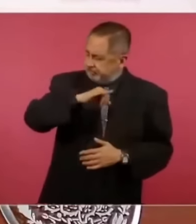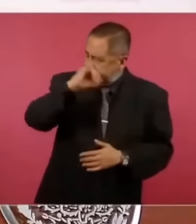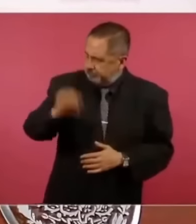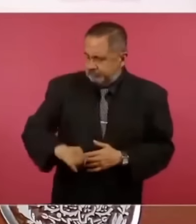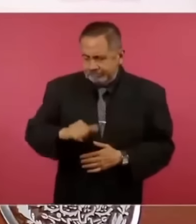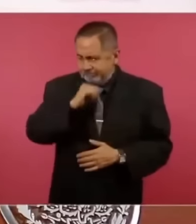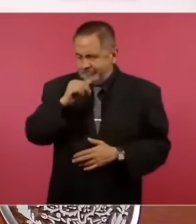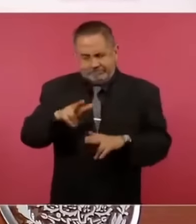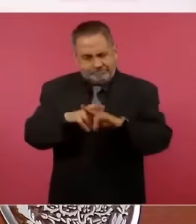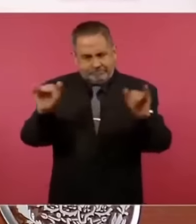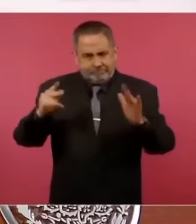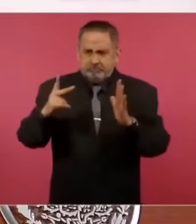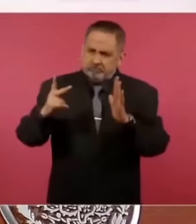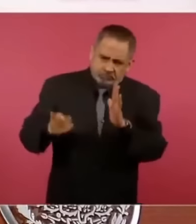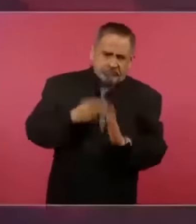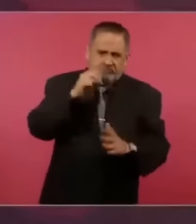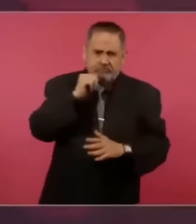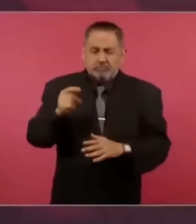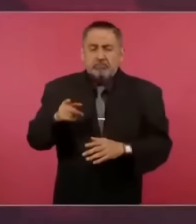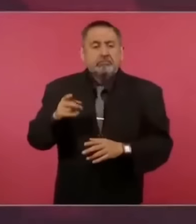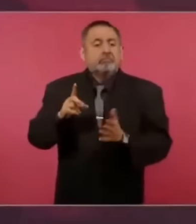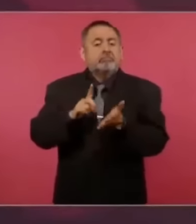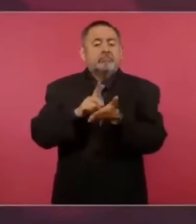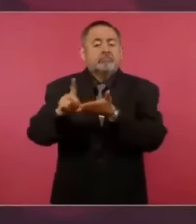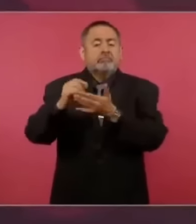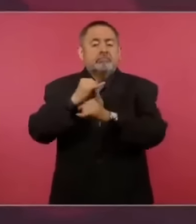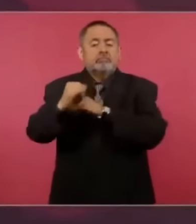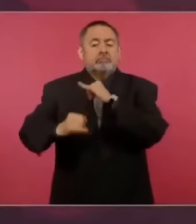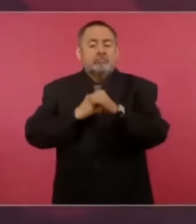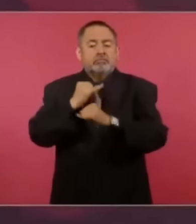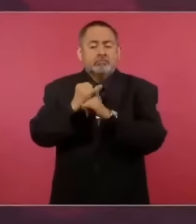se vuelva a violar el derecho internacional